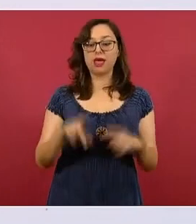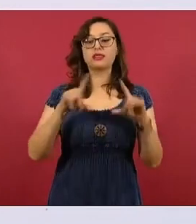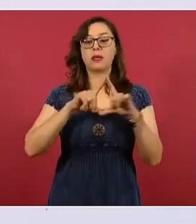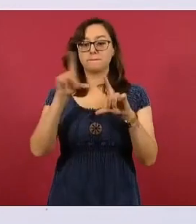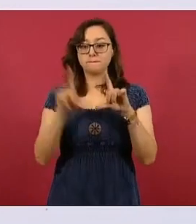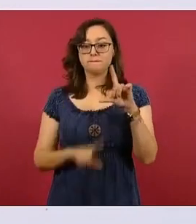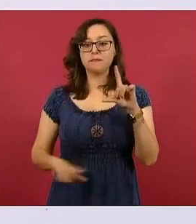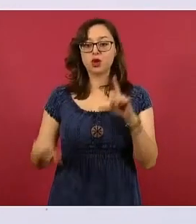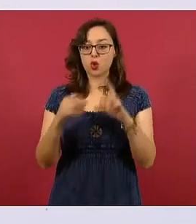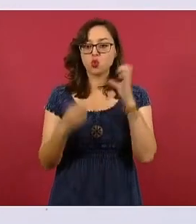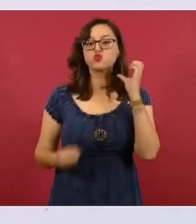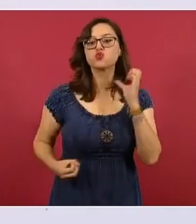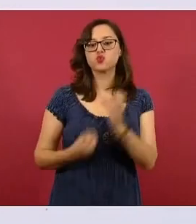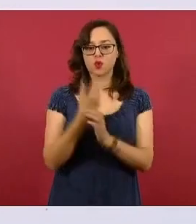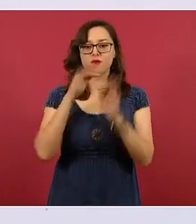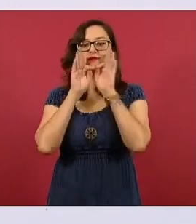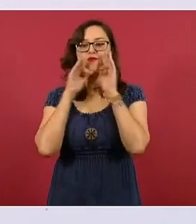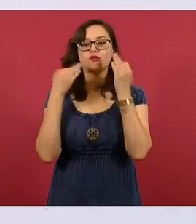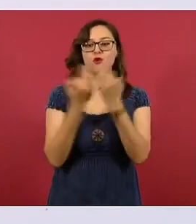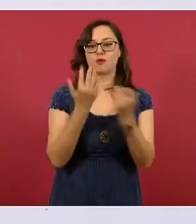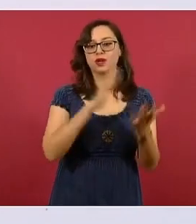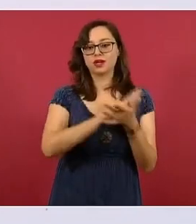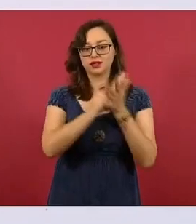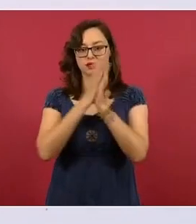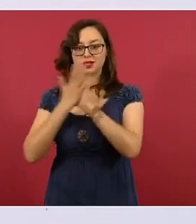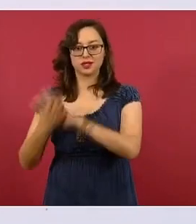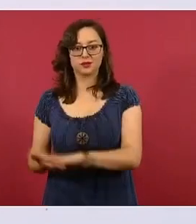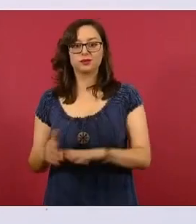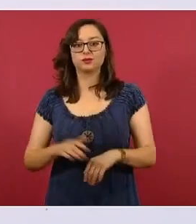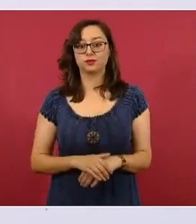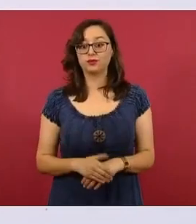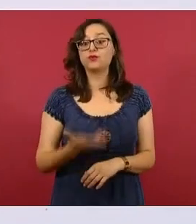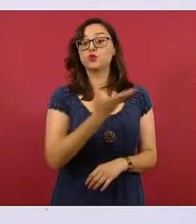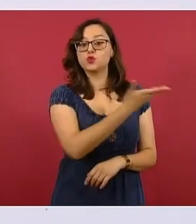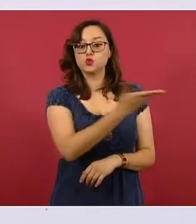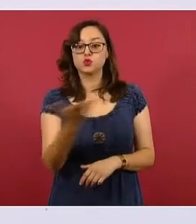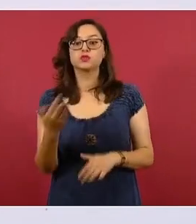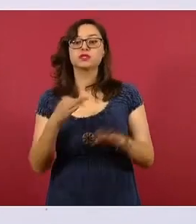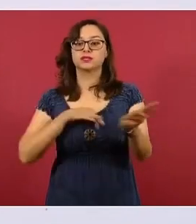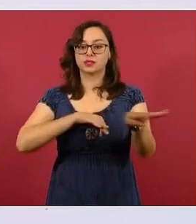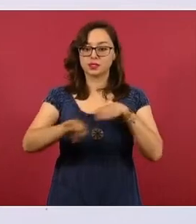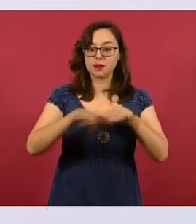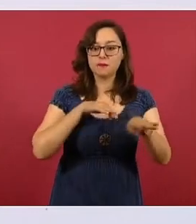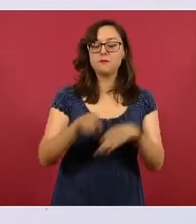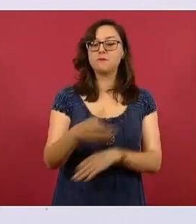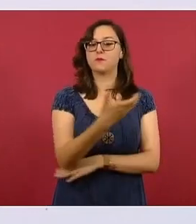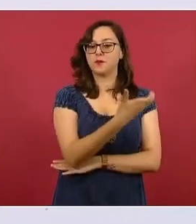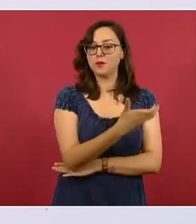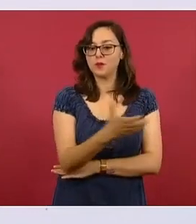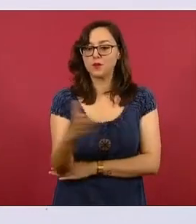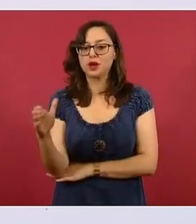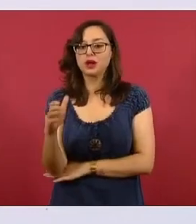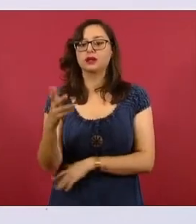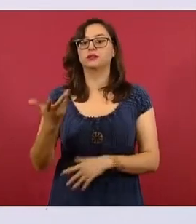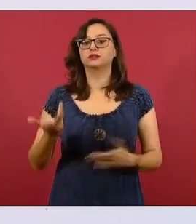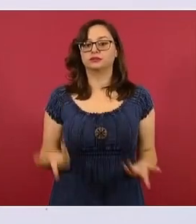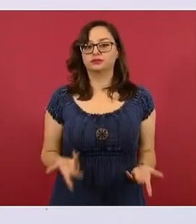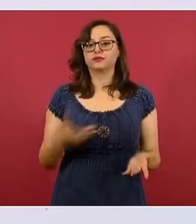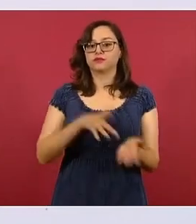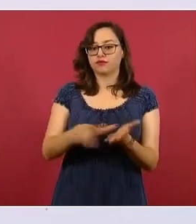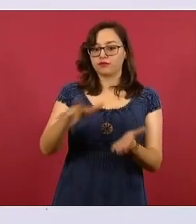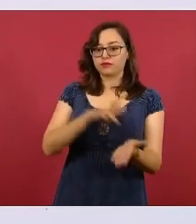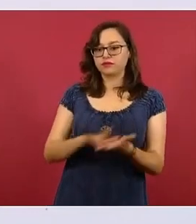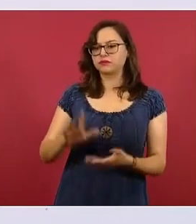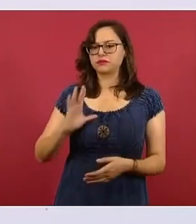parcela por parcela, trabajando directamente con productores, apoyando sin intermediarios,